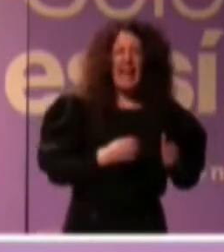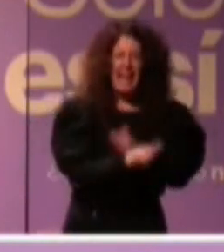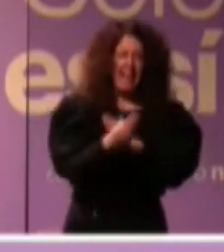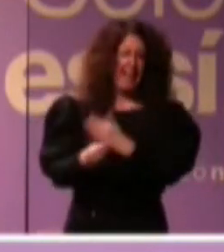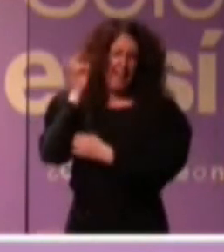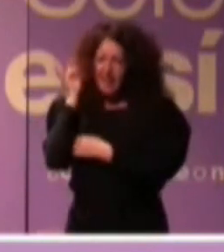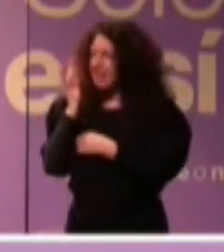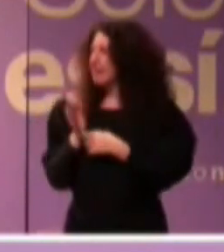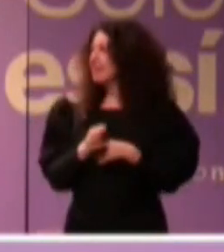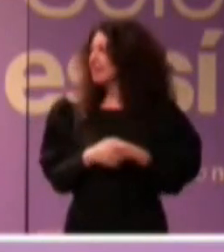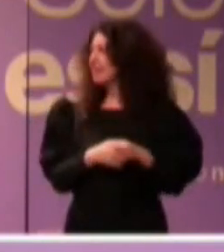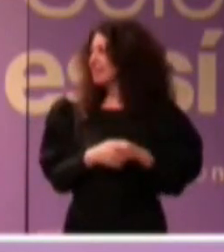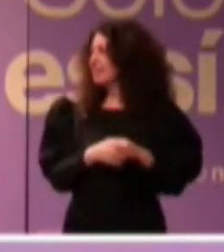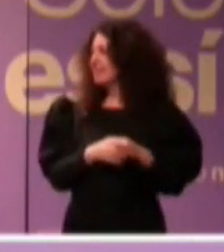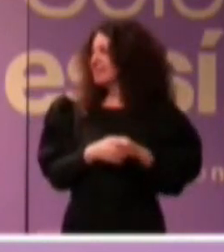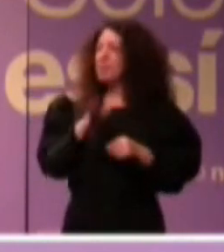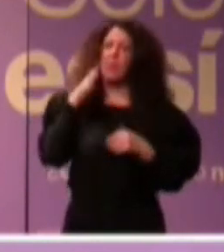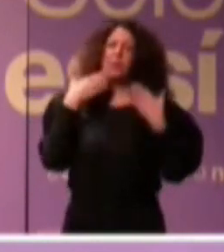por eso estamos aquí y vamos a seguir aquí